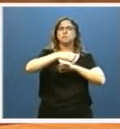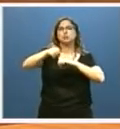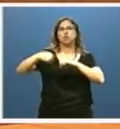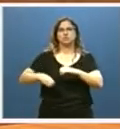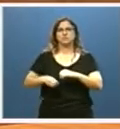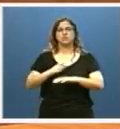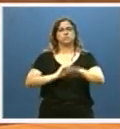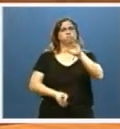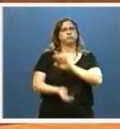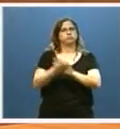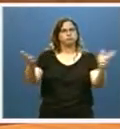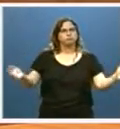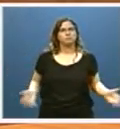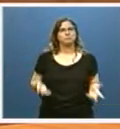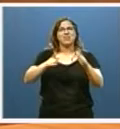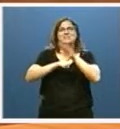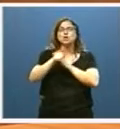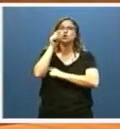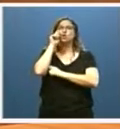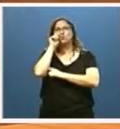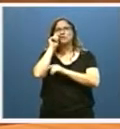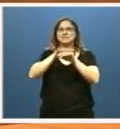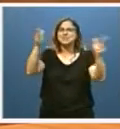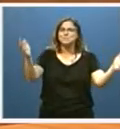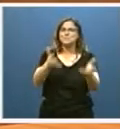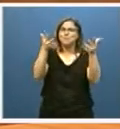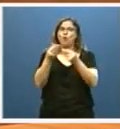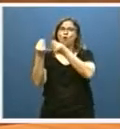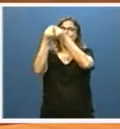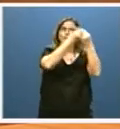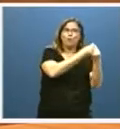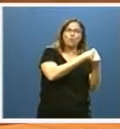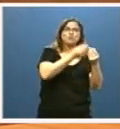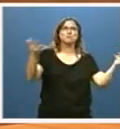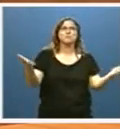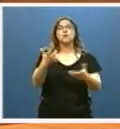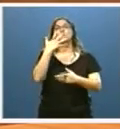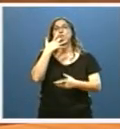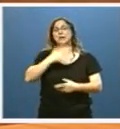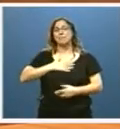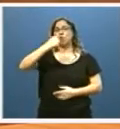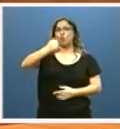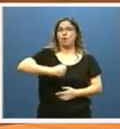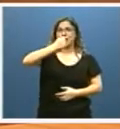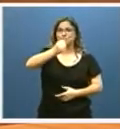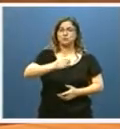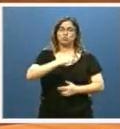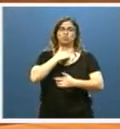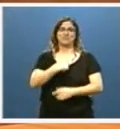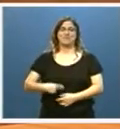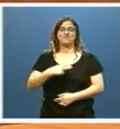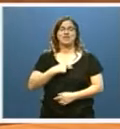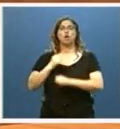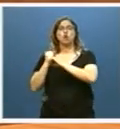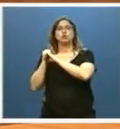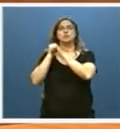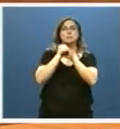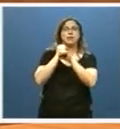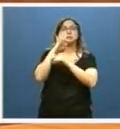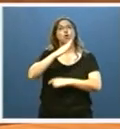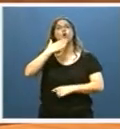impulsado el desarrollo turístico definiendo líneas de promoción conjunta para activos como el camino de santiago la semana santa o las edades del hombre'